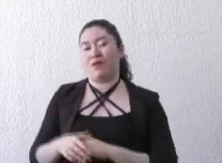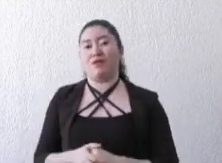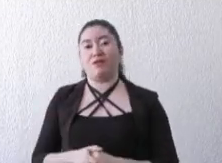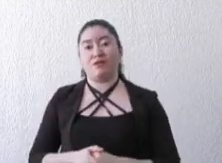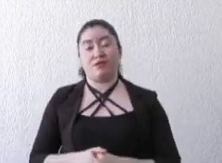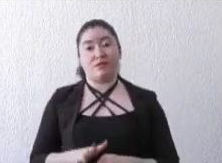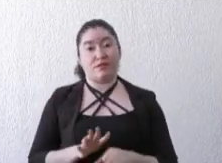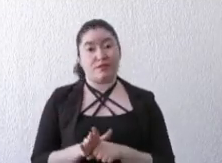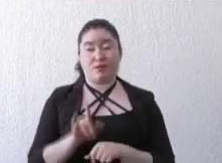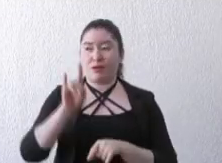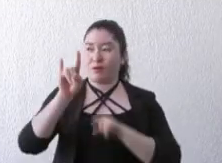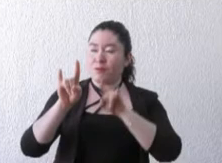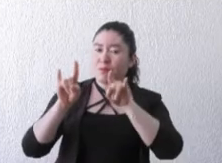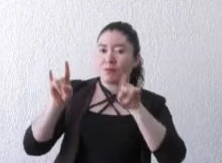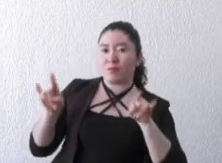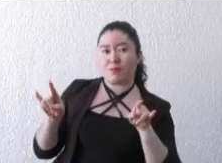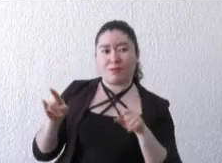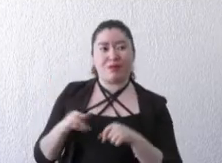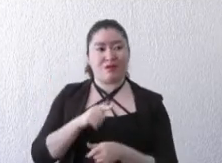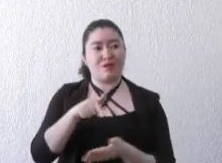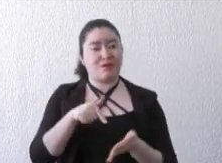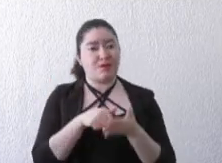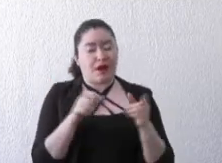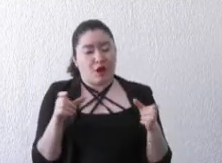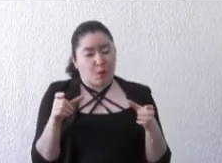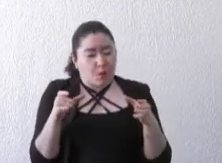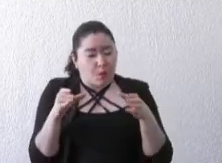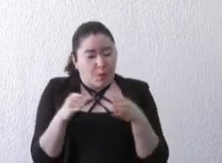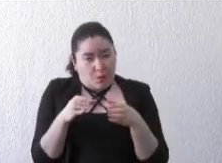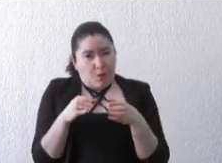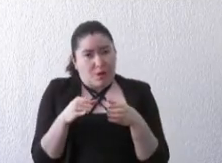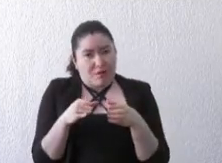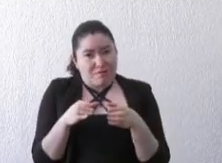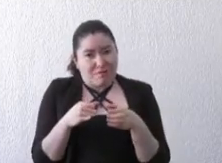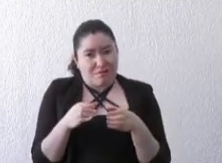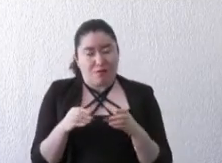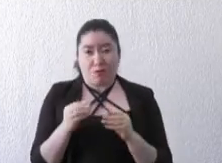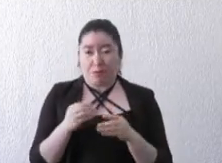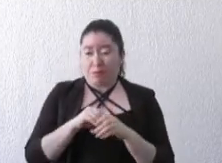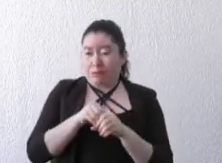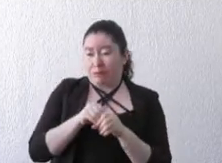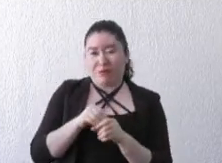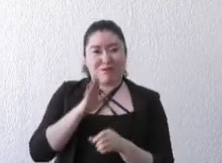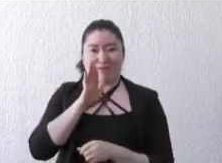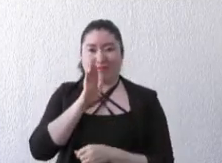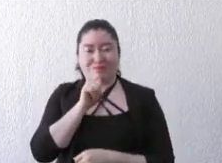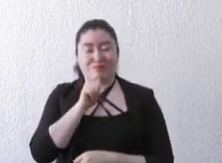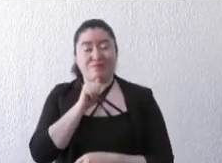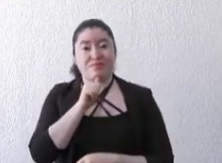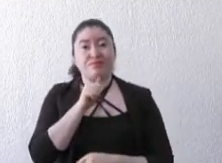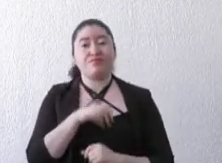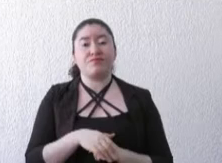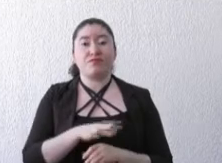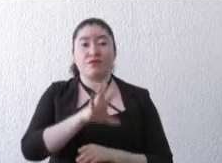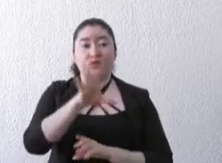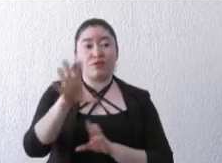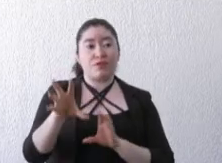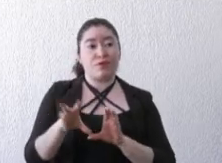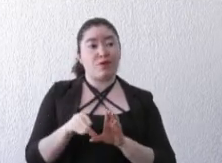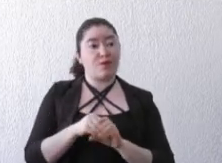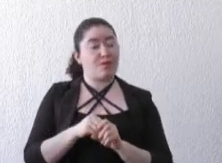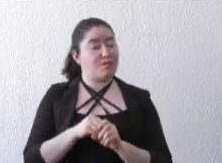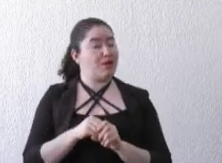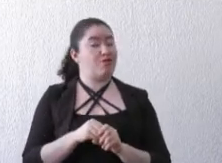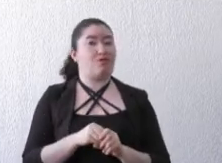bueno, evidentemente ahí sí es un espacio de menor flujo de personas. Es decir, en total va a ser un espacio que va a